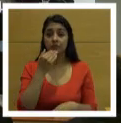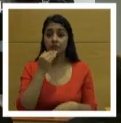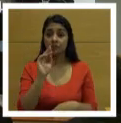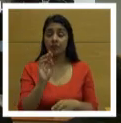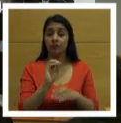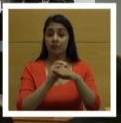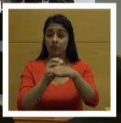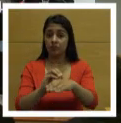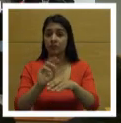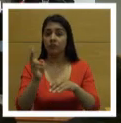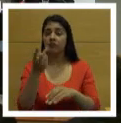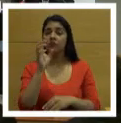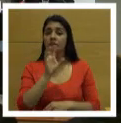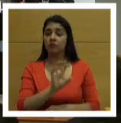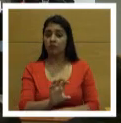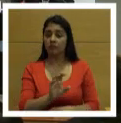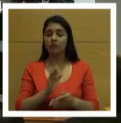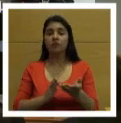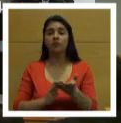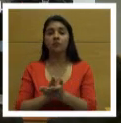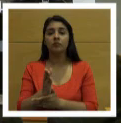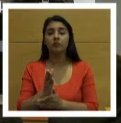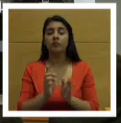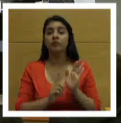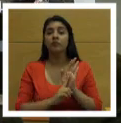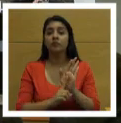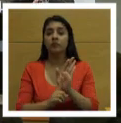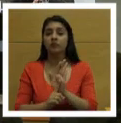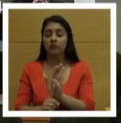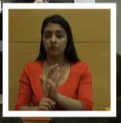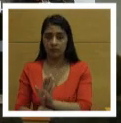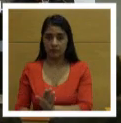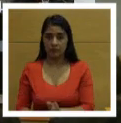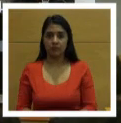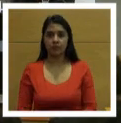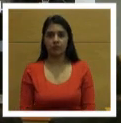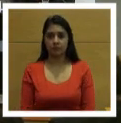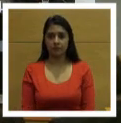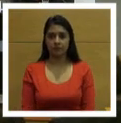de este seminario se iniciará a las 16 horas y 50 minutos.